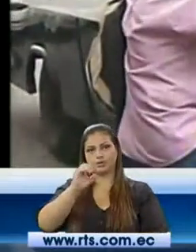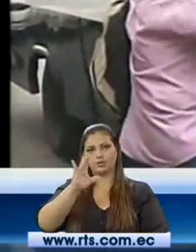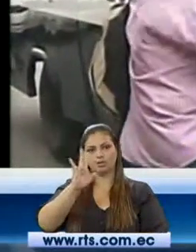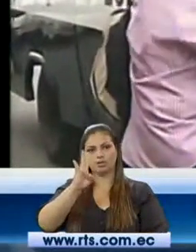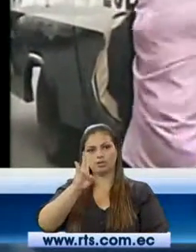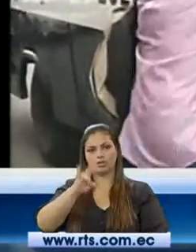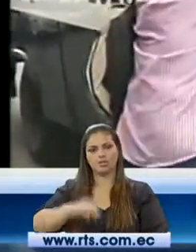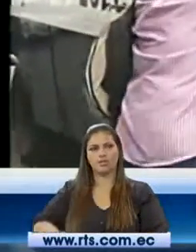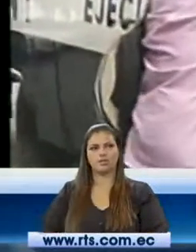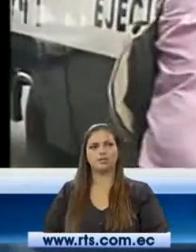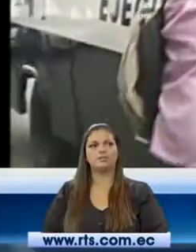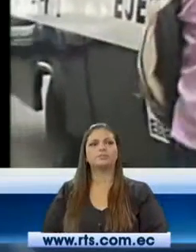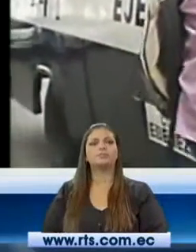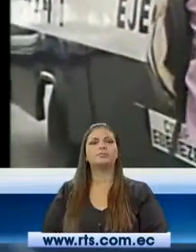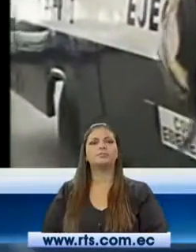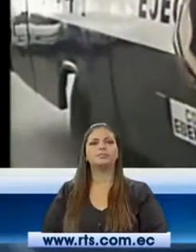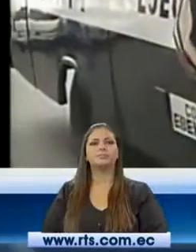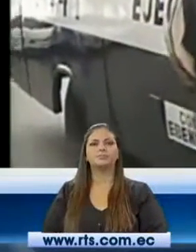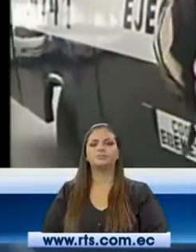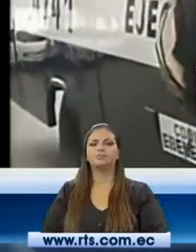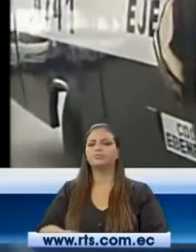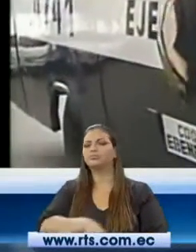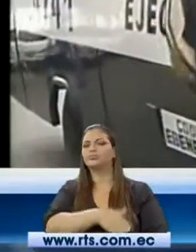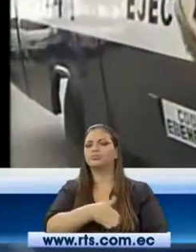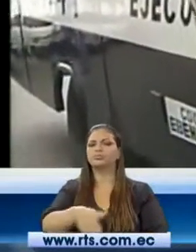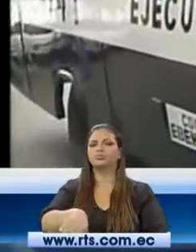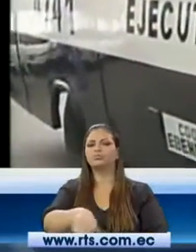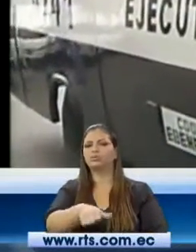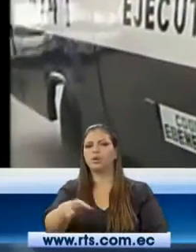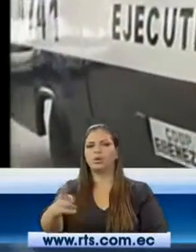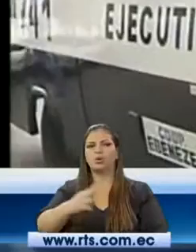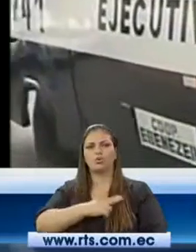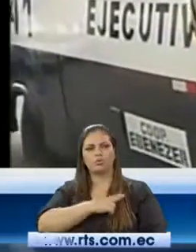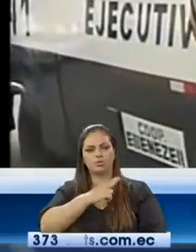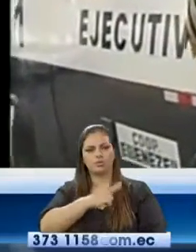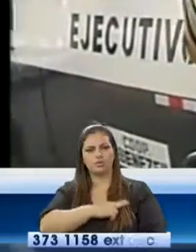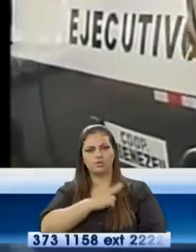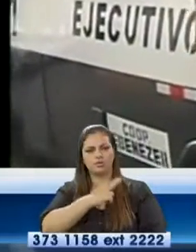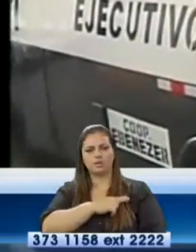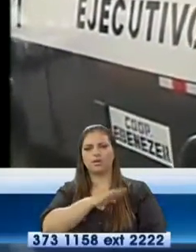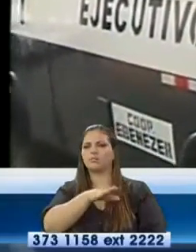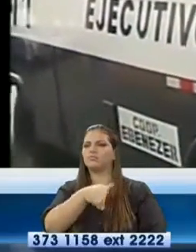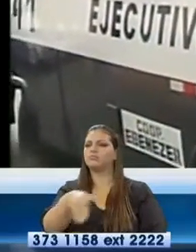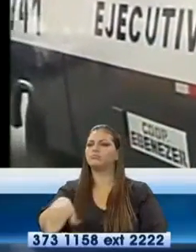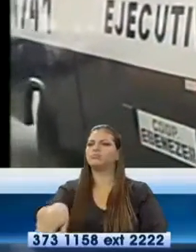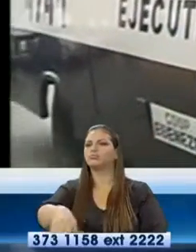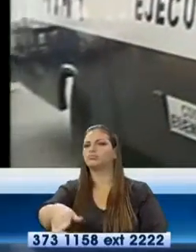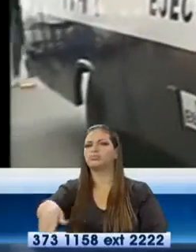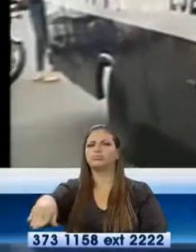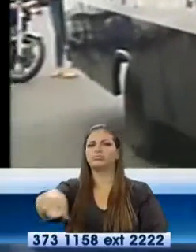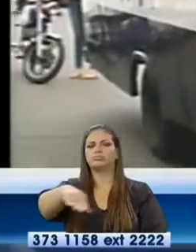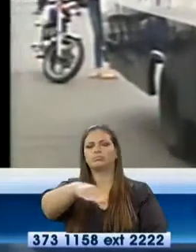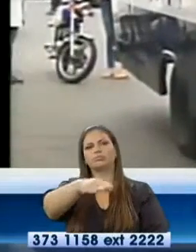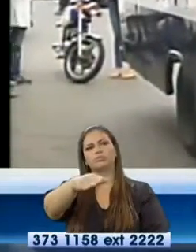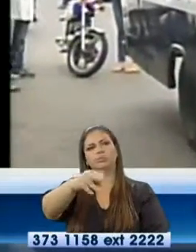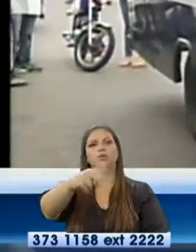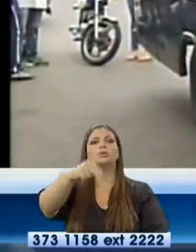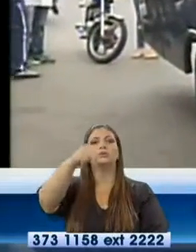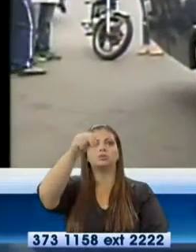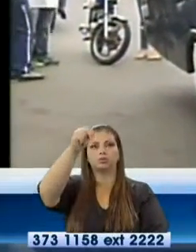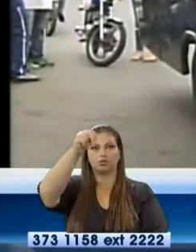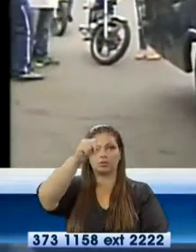Portete, y atraviesa todo ese tramo del suroeste, que va por el centro y luego dirigiéndose al norte. Es un